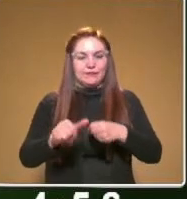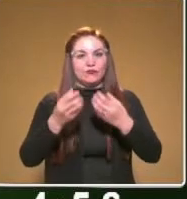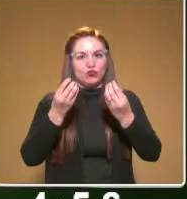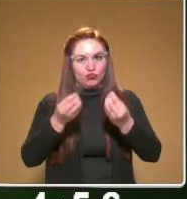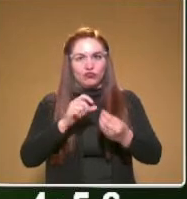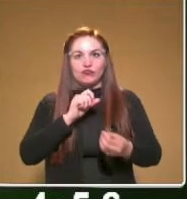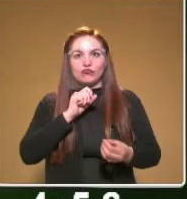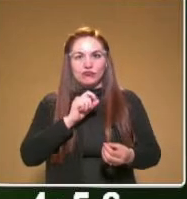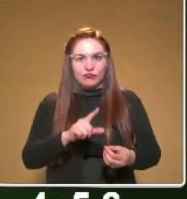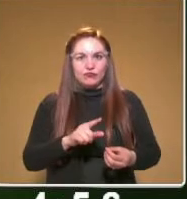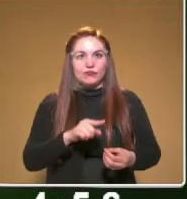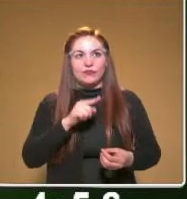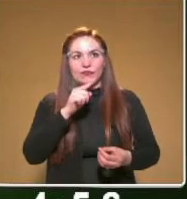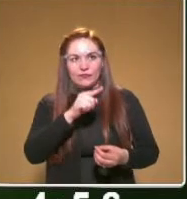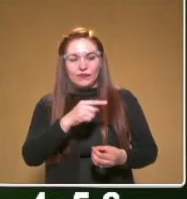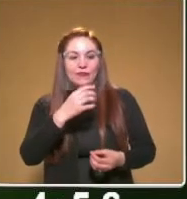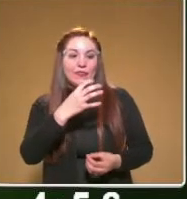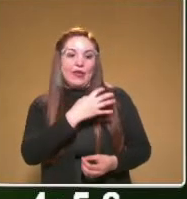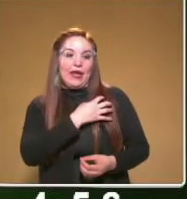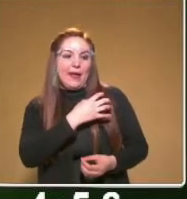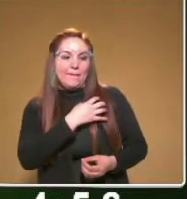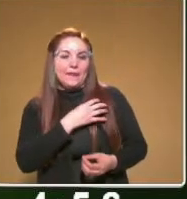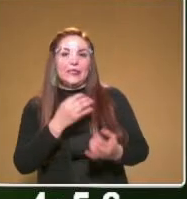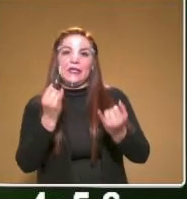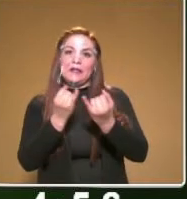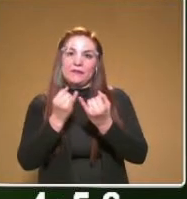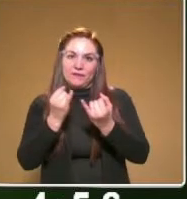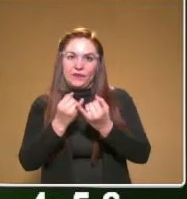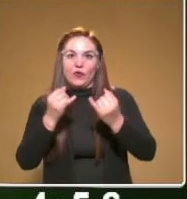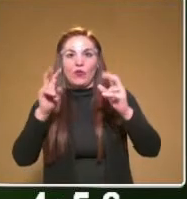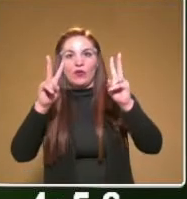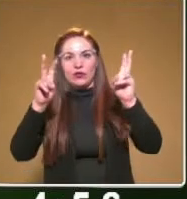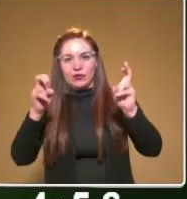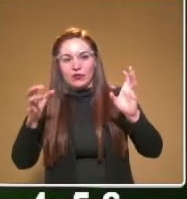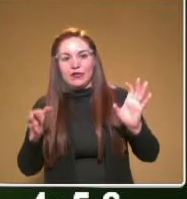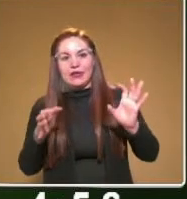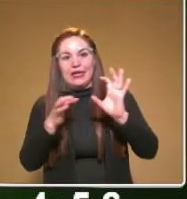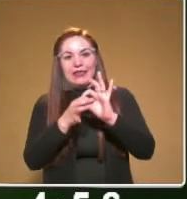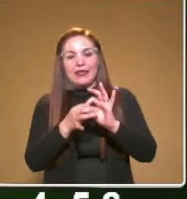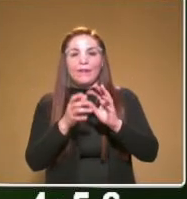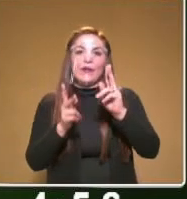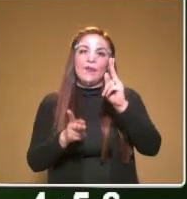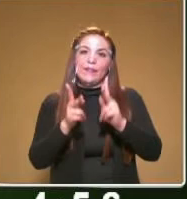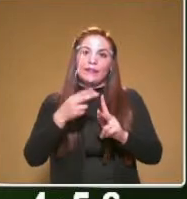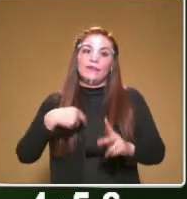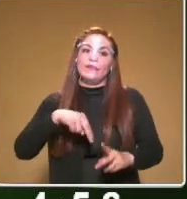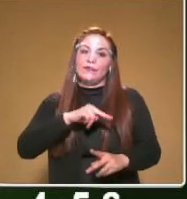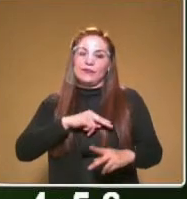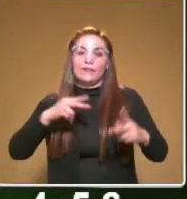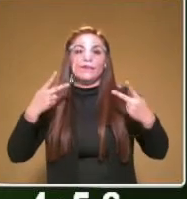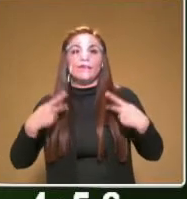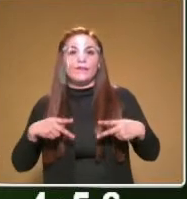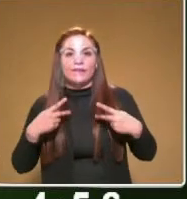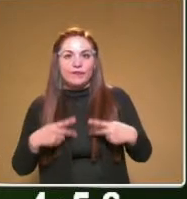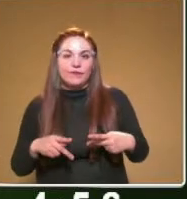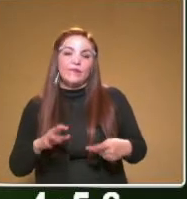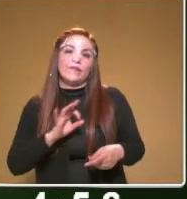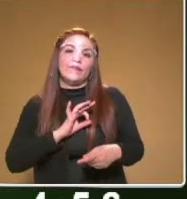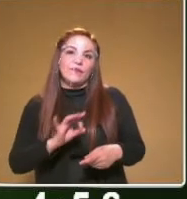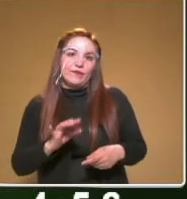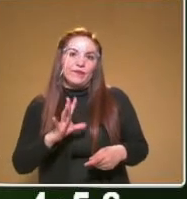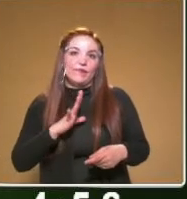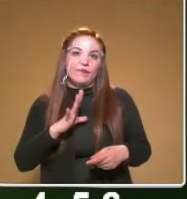sabe también con qué se relaciona, maestra, con los temas que hemos visto de formación cívica y ética, donde platicamos que nosotros como personas, pues podemos